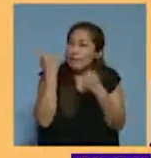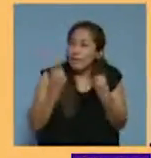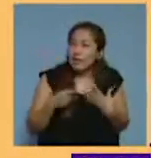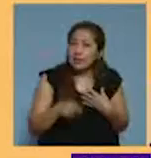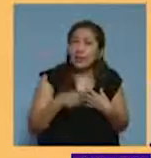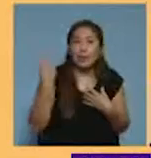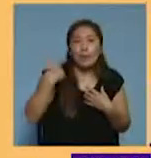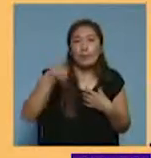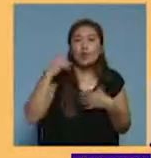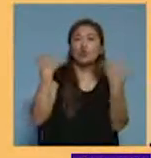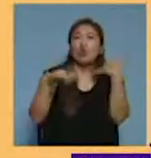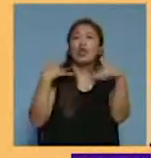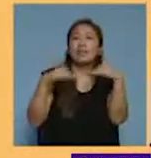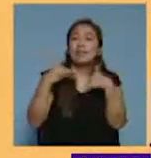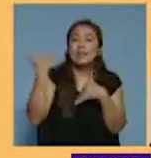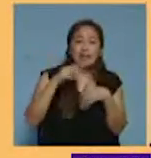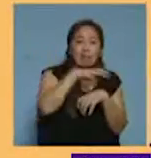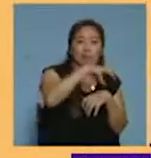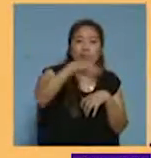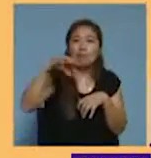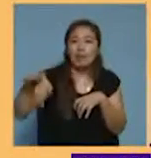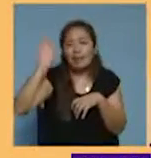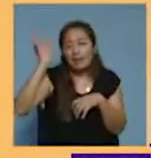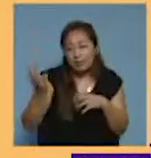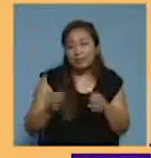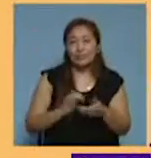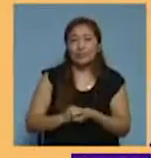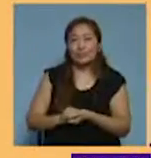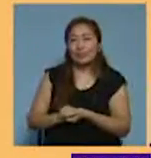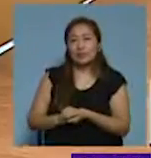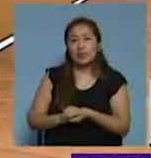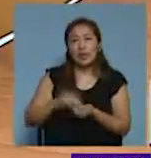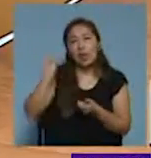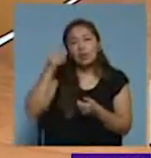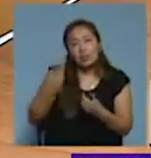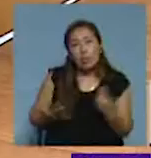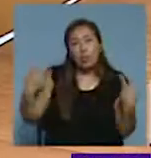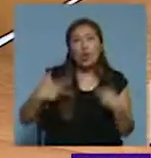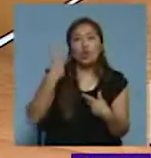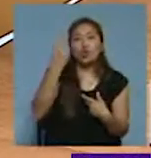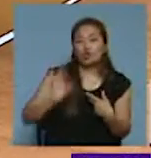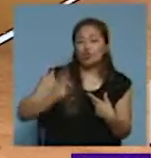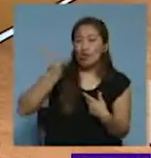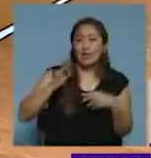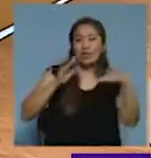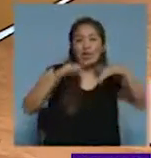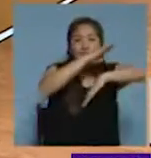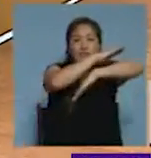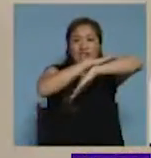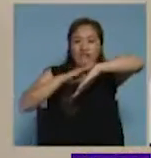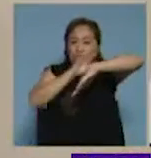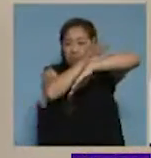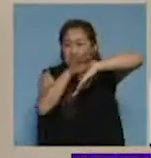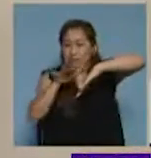todos los sistemas de alertas ya ubicado convenientemente hace poquito se cumplieron dos años de la luz de volcán